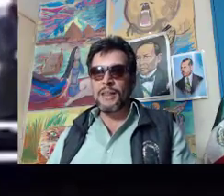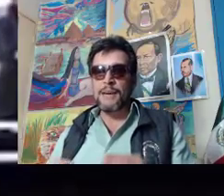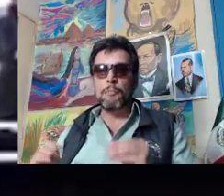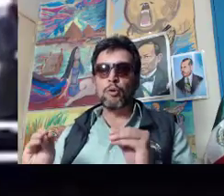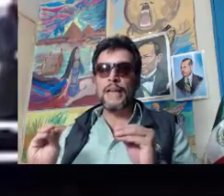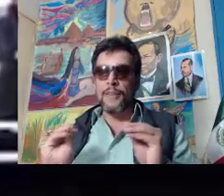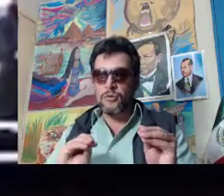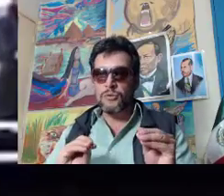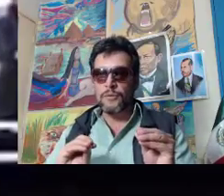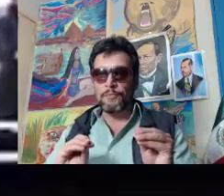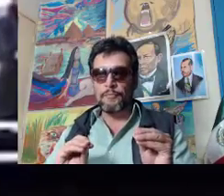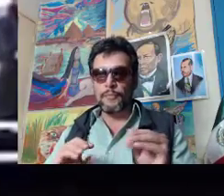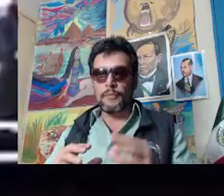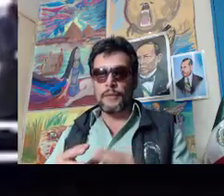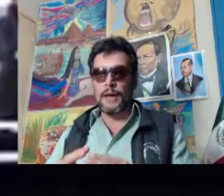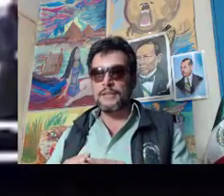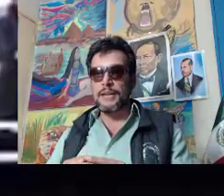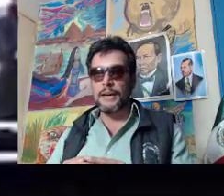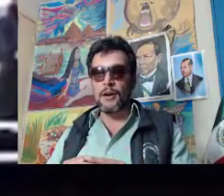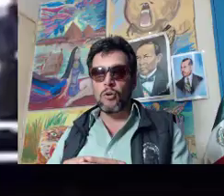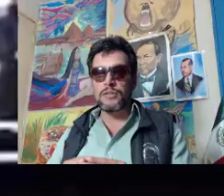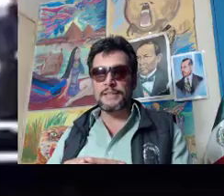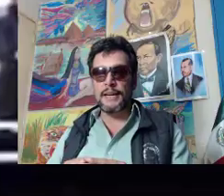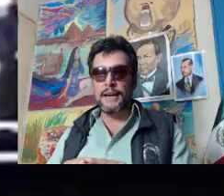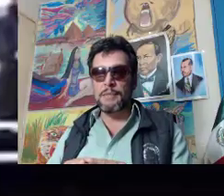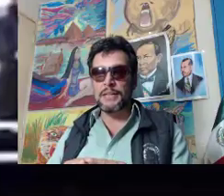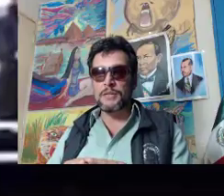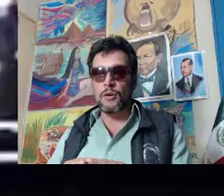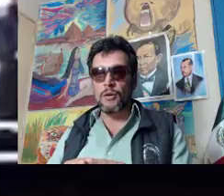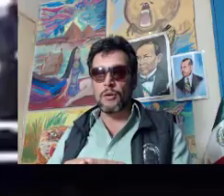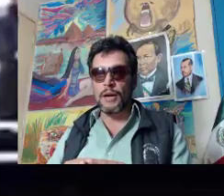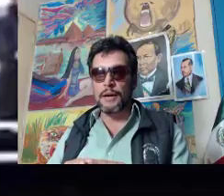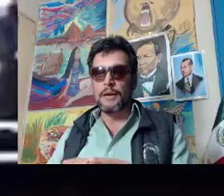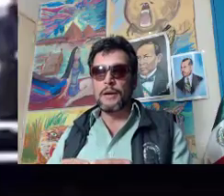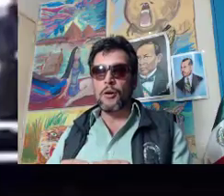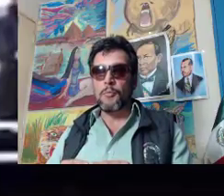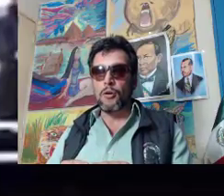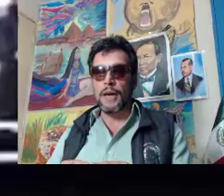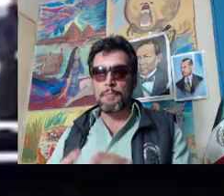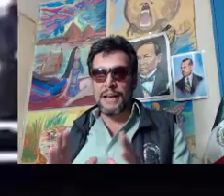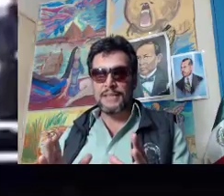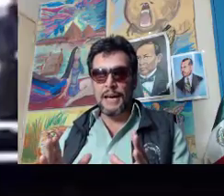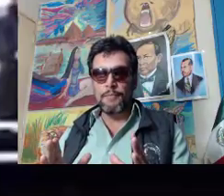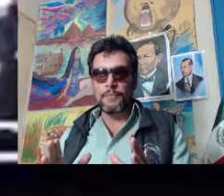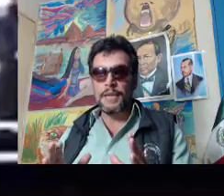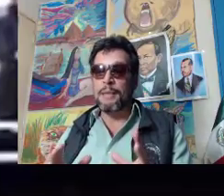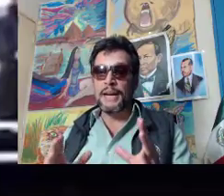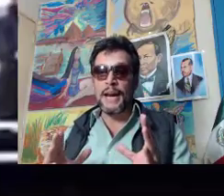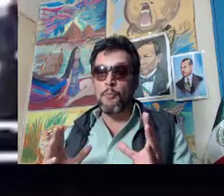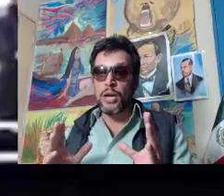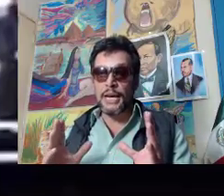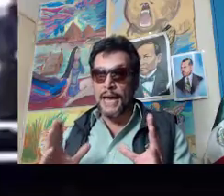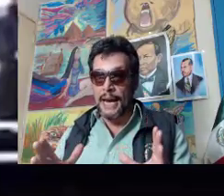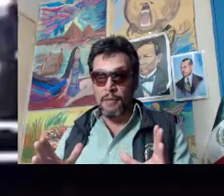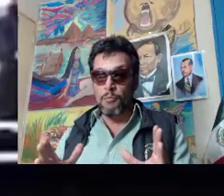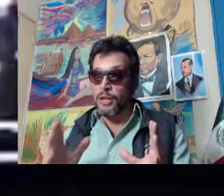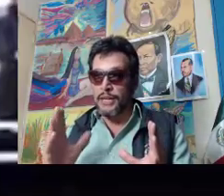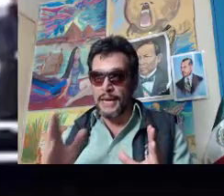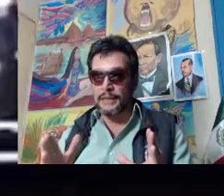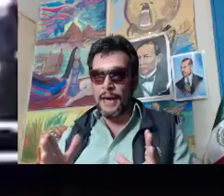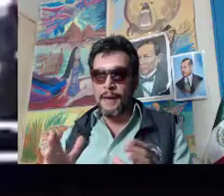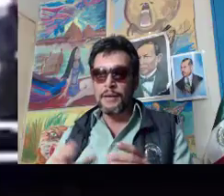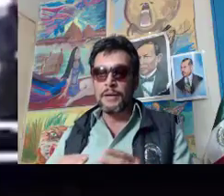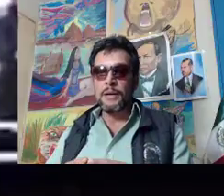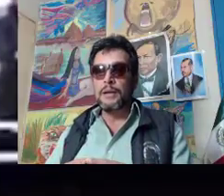de haber traído a diputados a decirle cosas que realmente son con lo que como lo que pasa de manera muy clara,